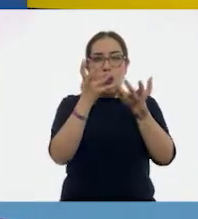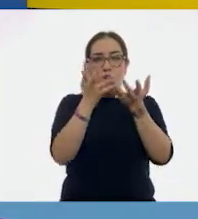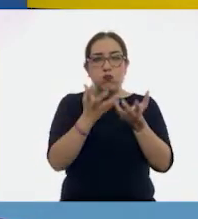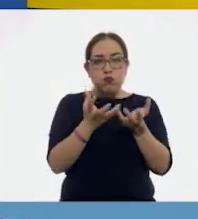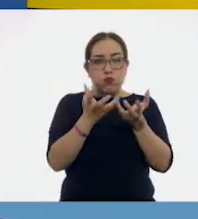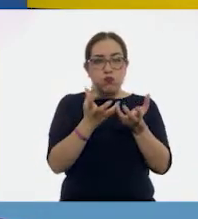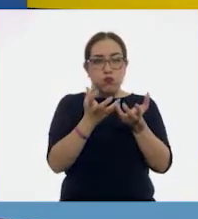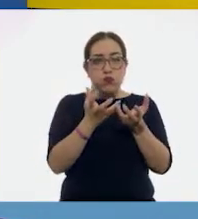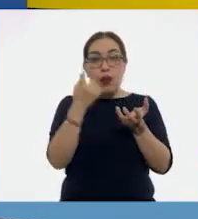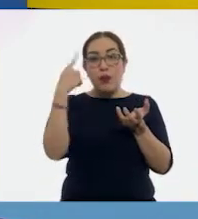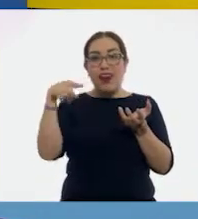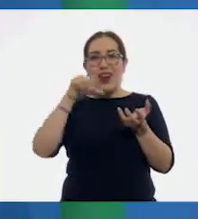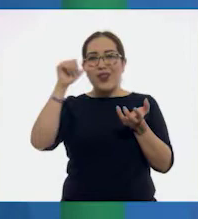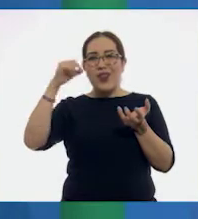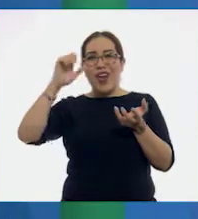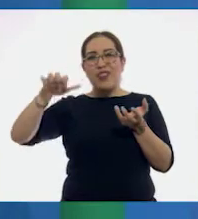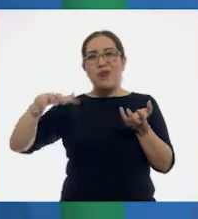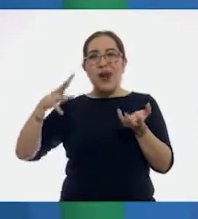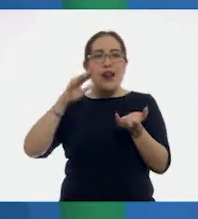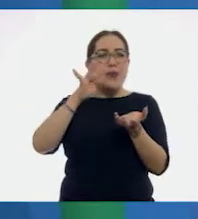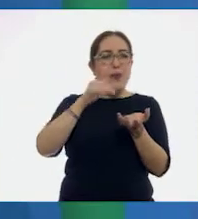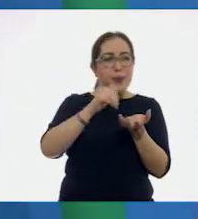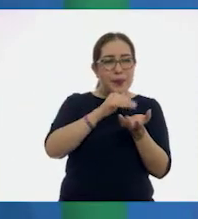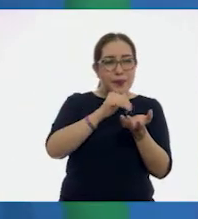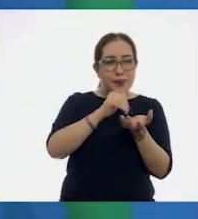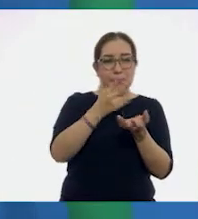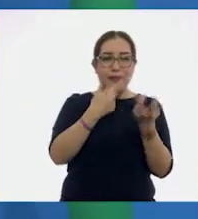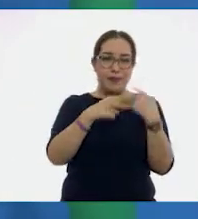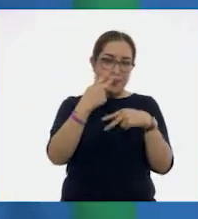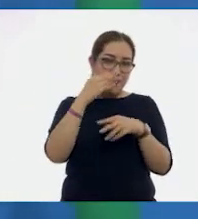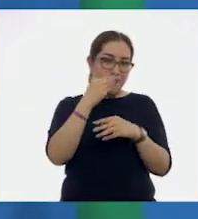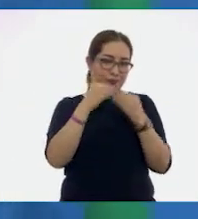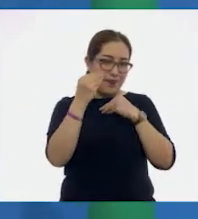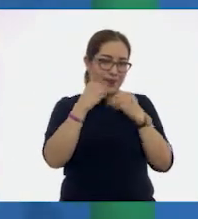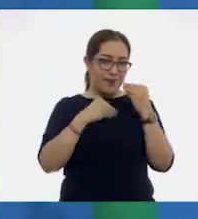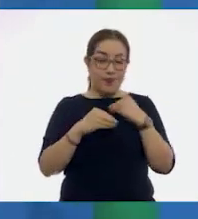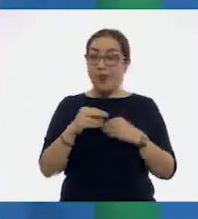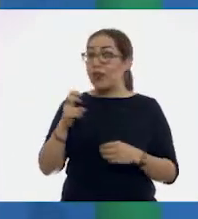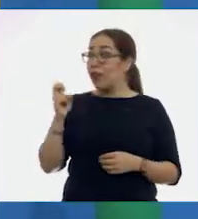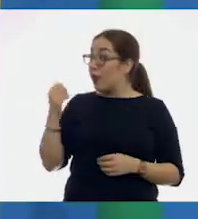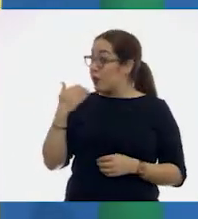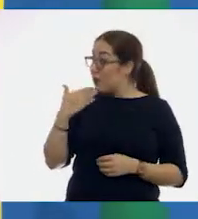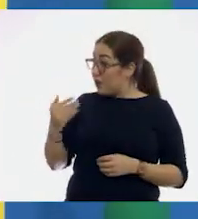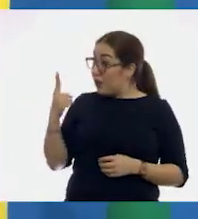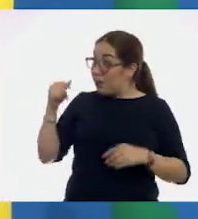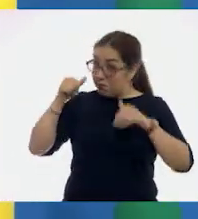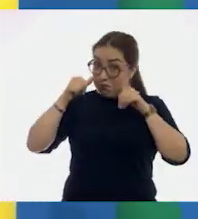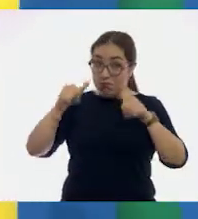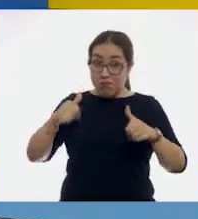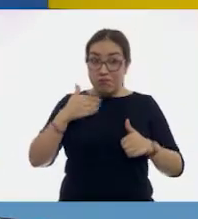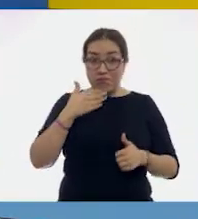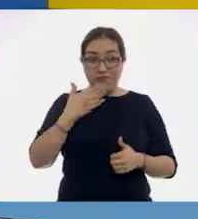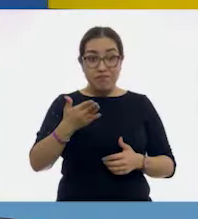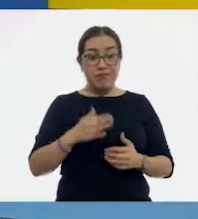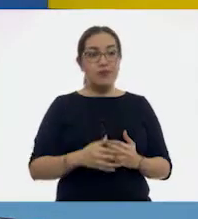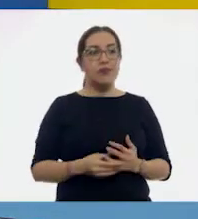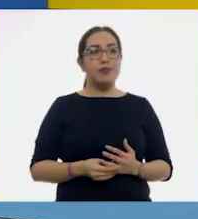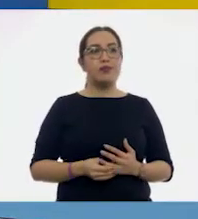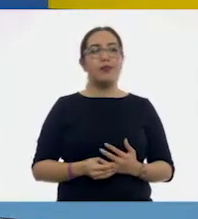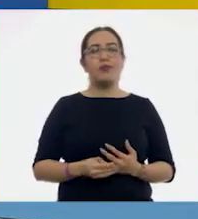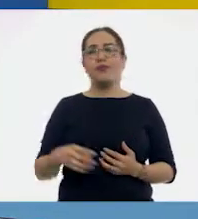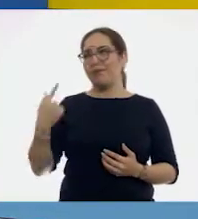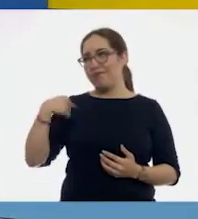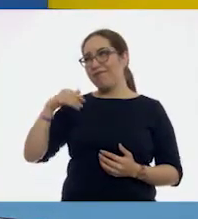animalitos. Esos son dos muy buenos ejemplos. Veo que pusiste mucha atención, ¿eh? Maestro, tengo